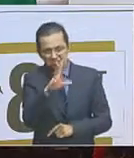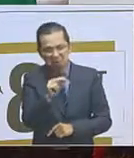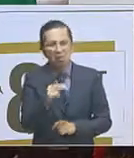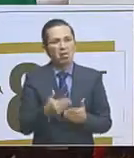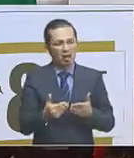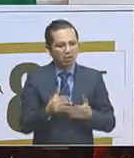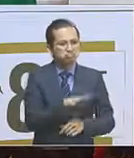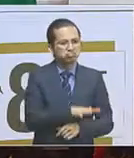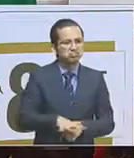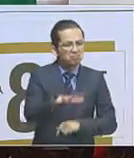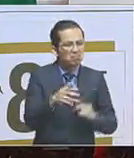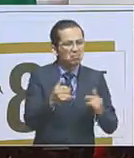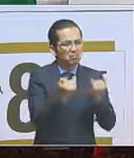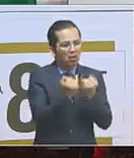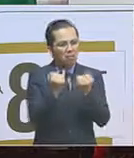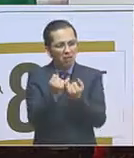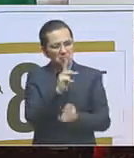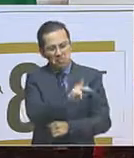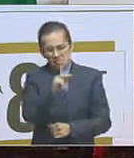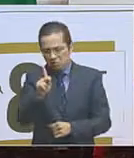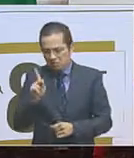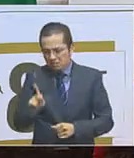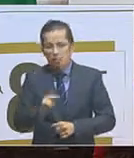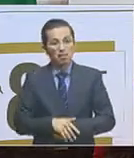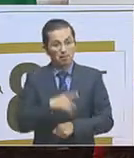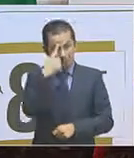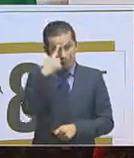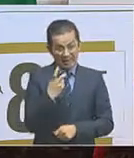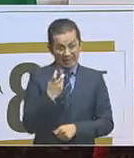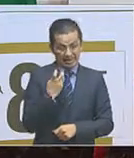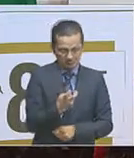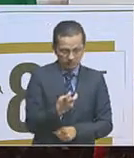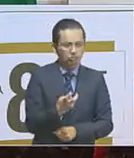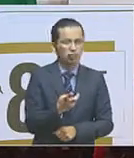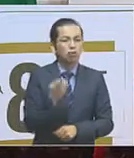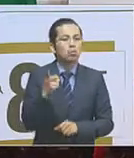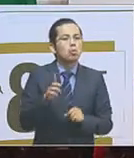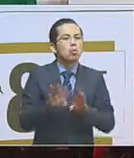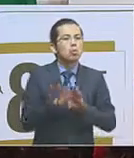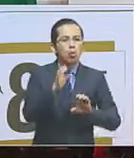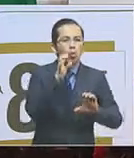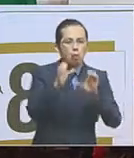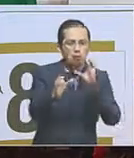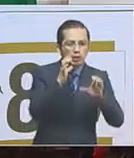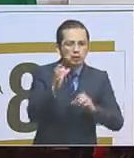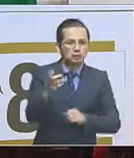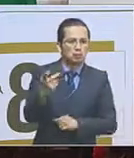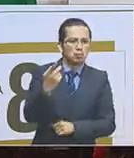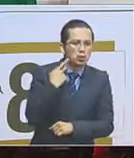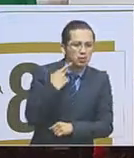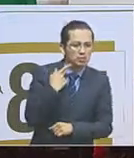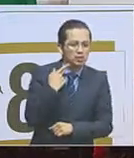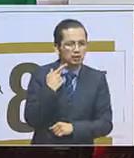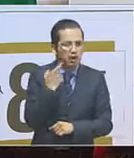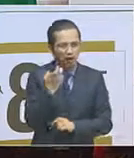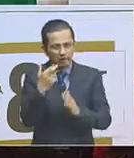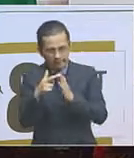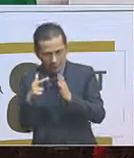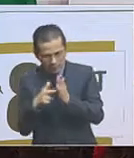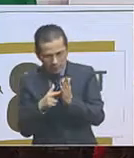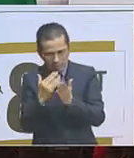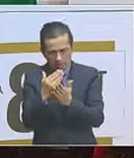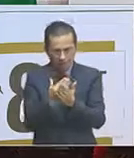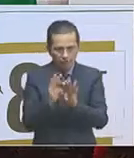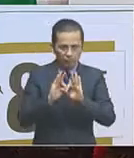comunicación política sus formas y reglas adquieren gran relevancia en este contexto